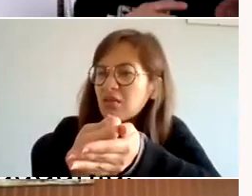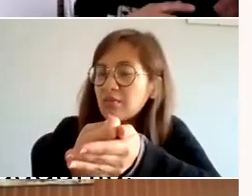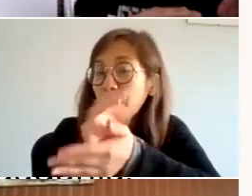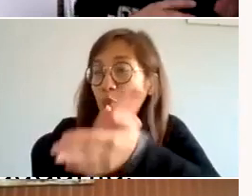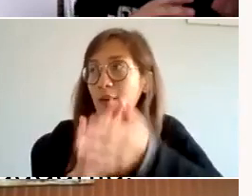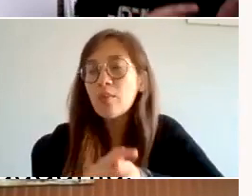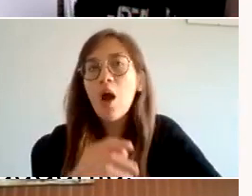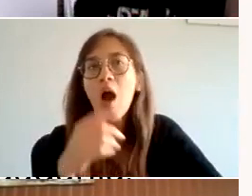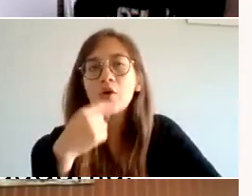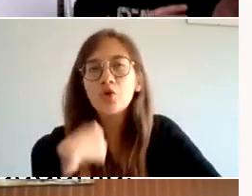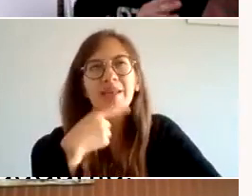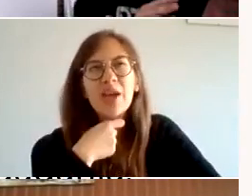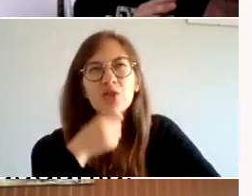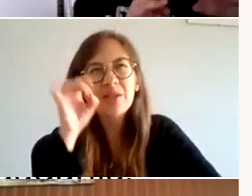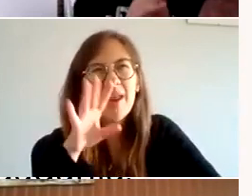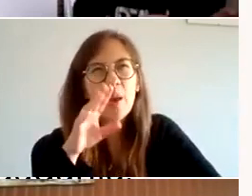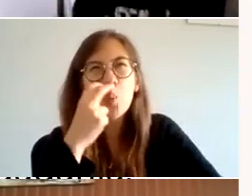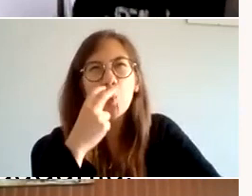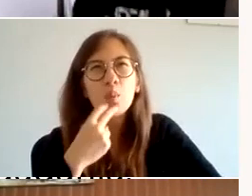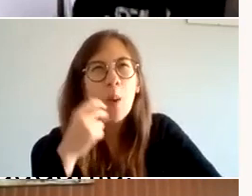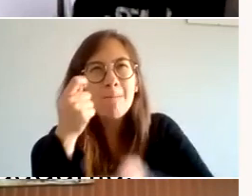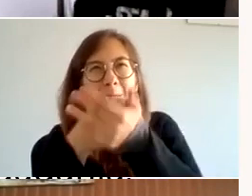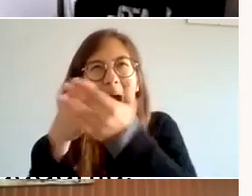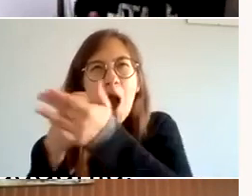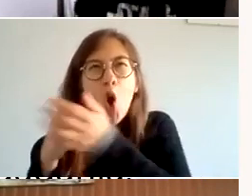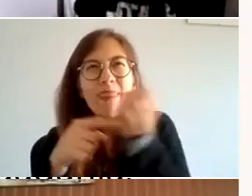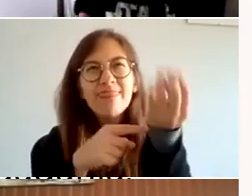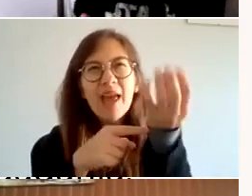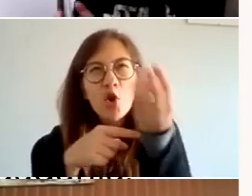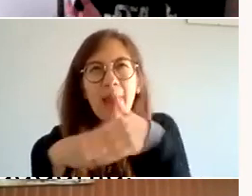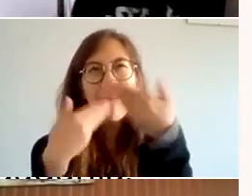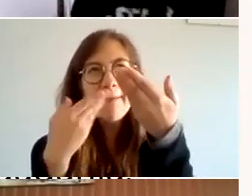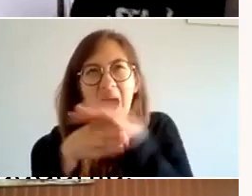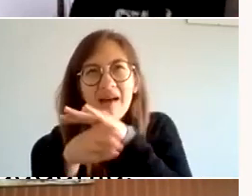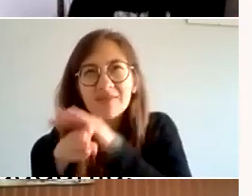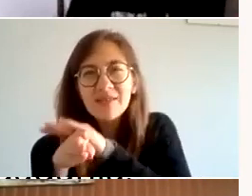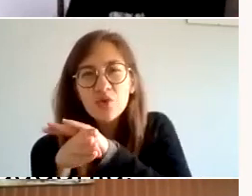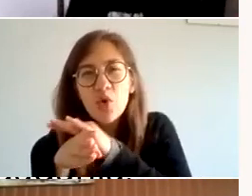saber, ver en números realmente cuánto se invirtió, o si es que no se invirtió, no sé.